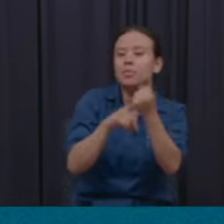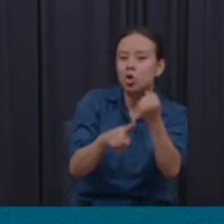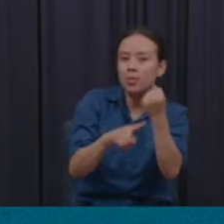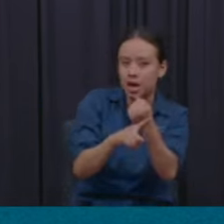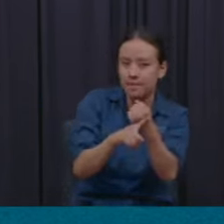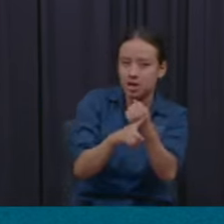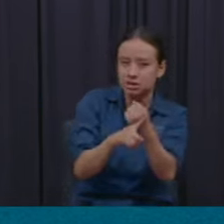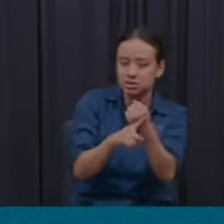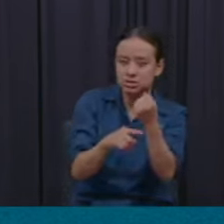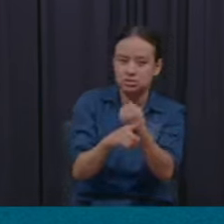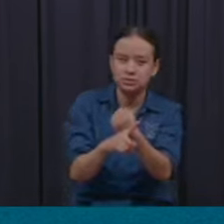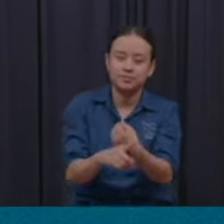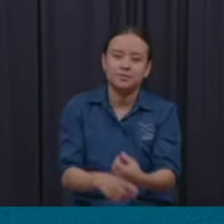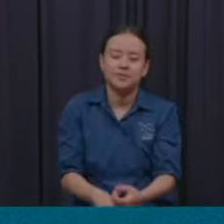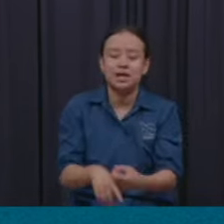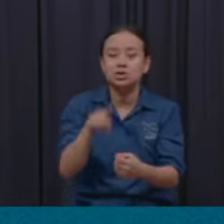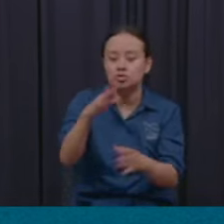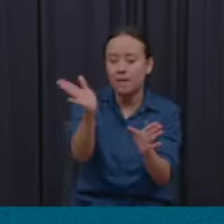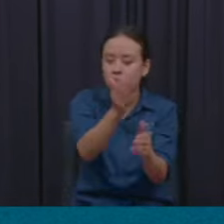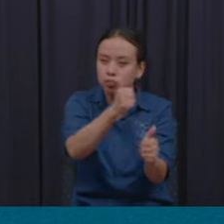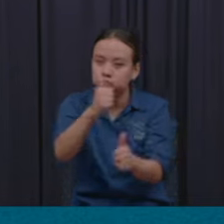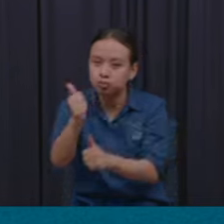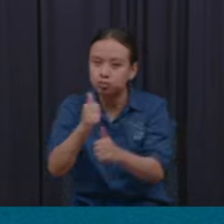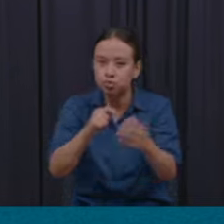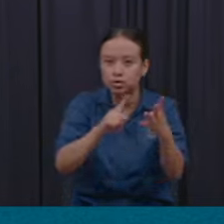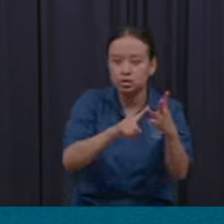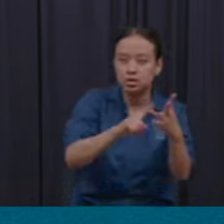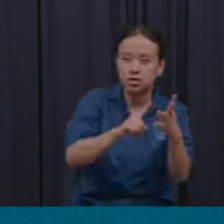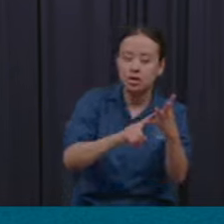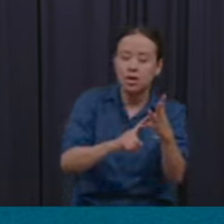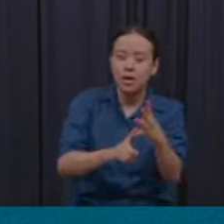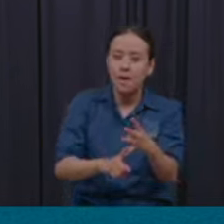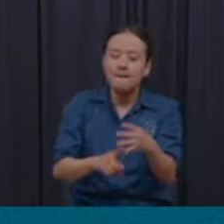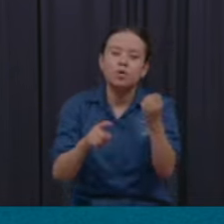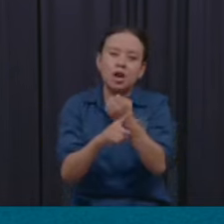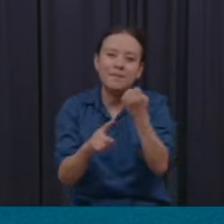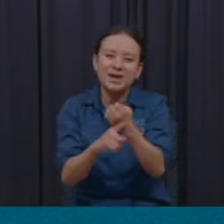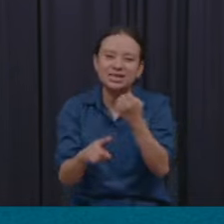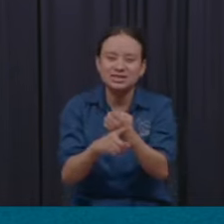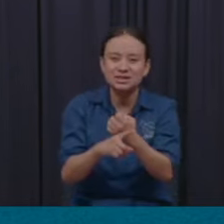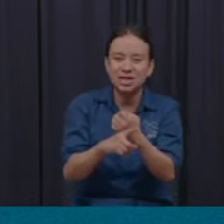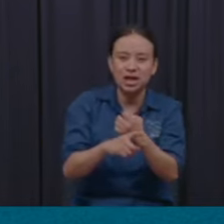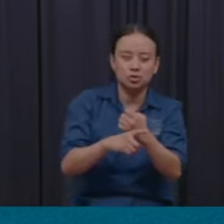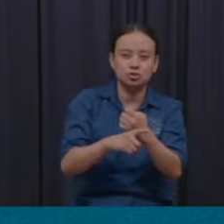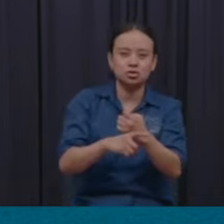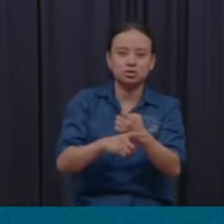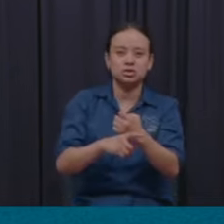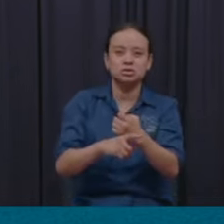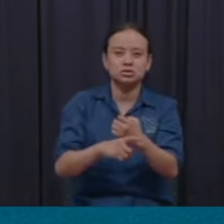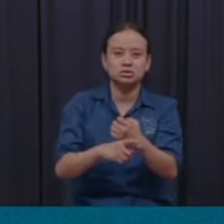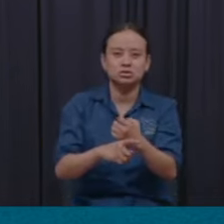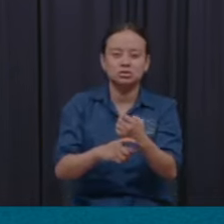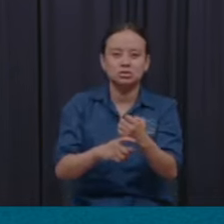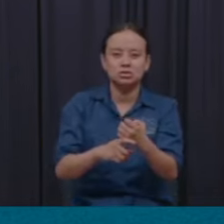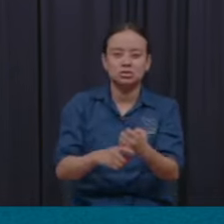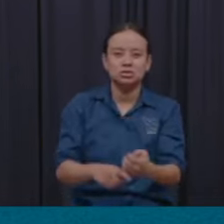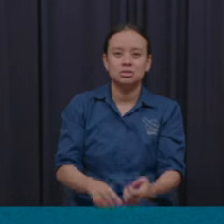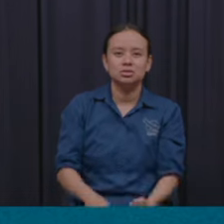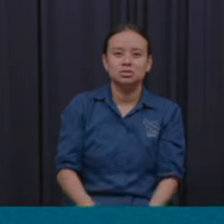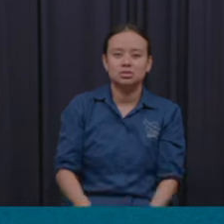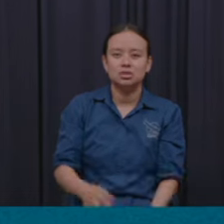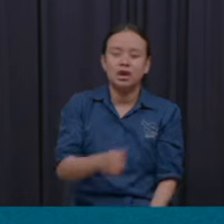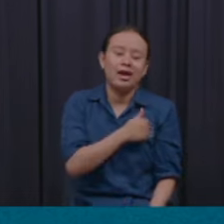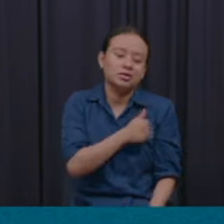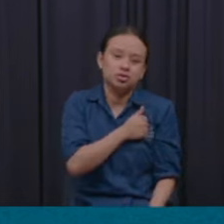el ambiente de la casa. Trastornos de conducta, desde los adultos hasta los niños. Claro que a veces hay niños que lo que requieren es